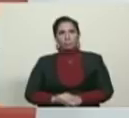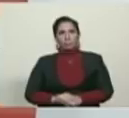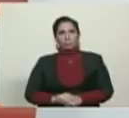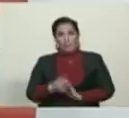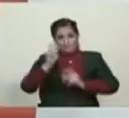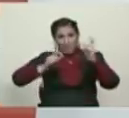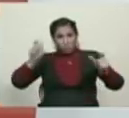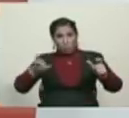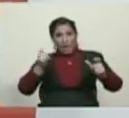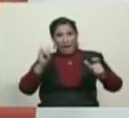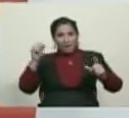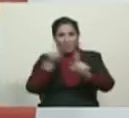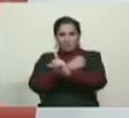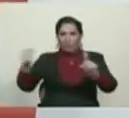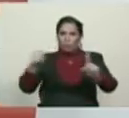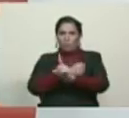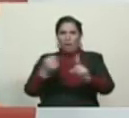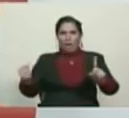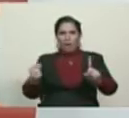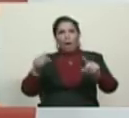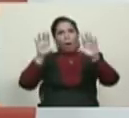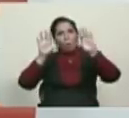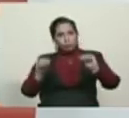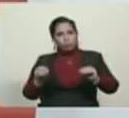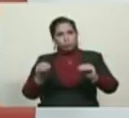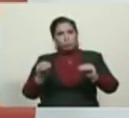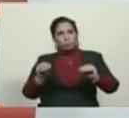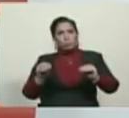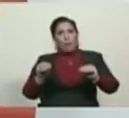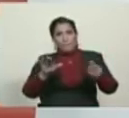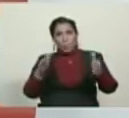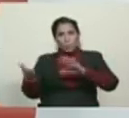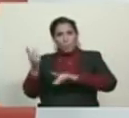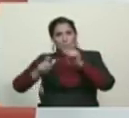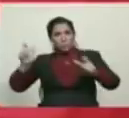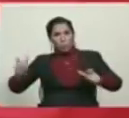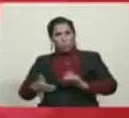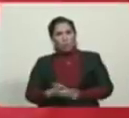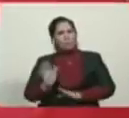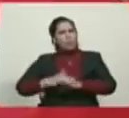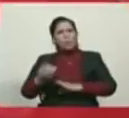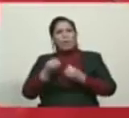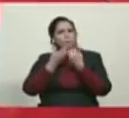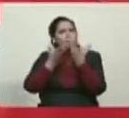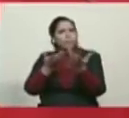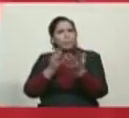Antes que sabotearan. ¿Por qué no dan los nombres?